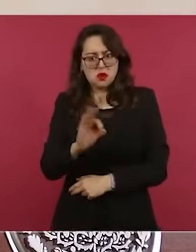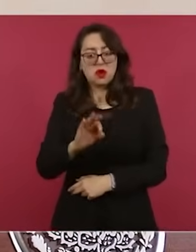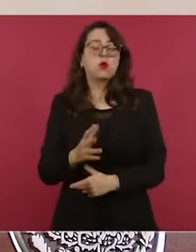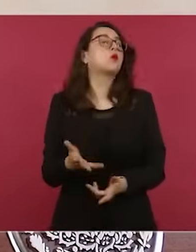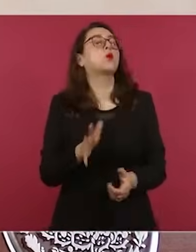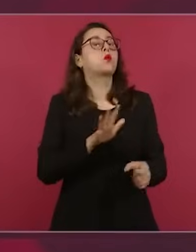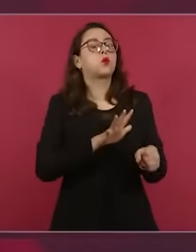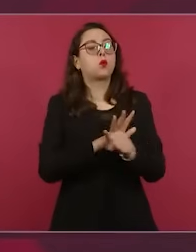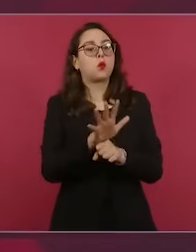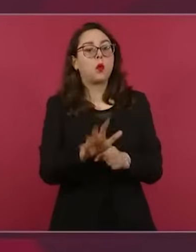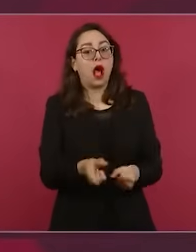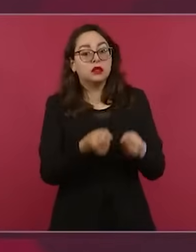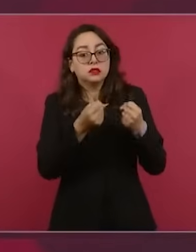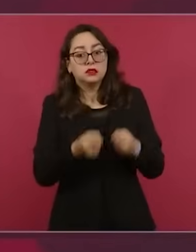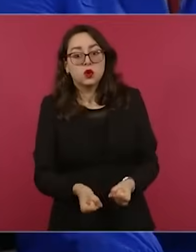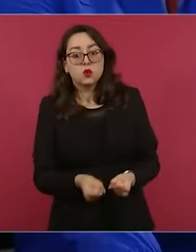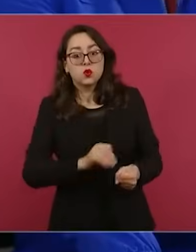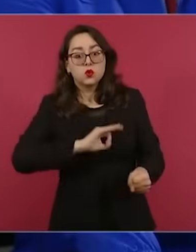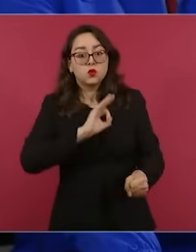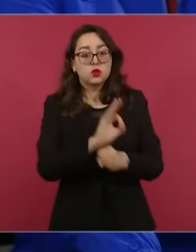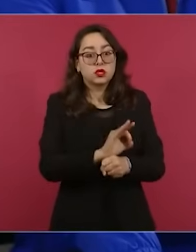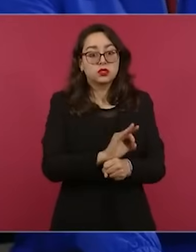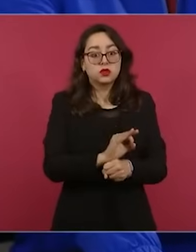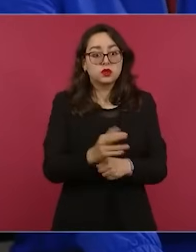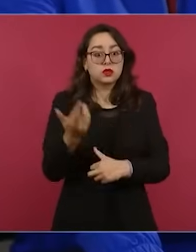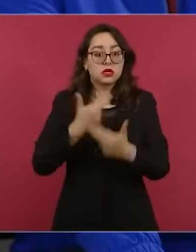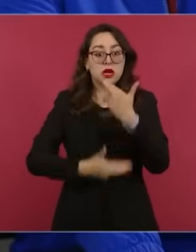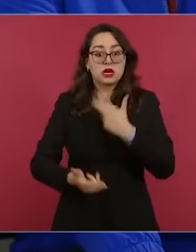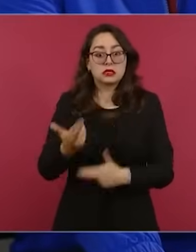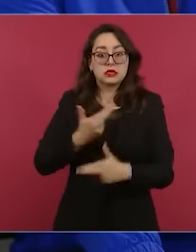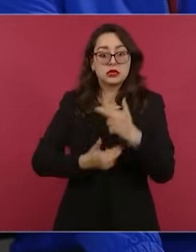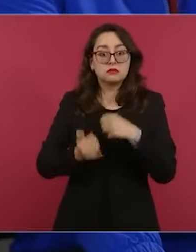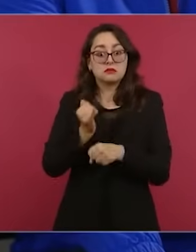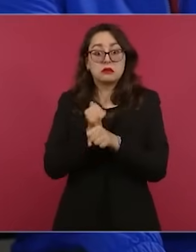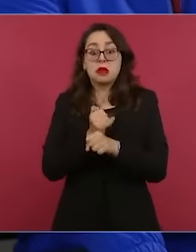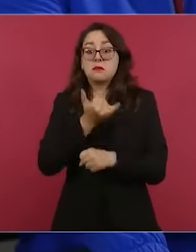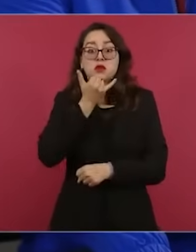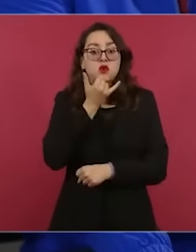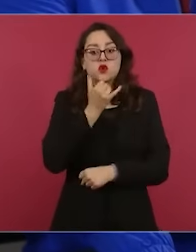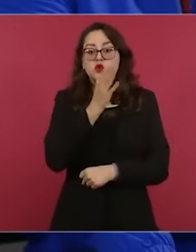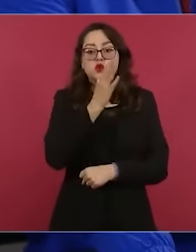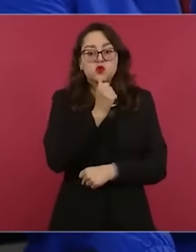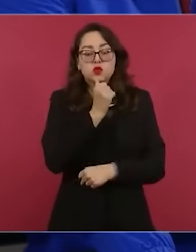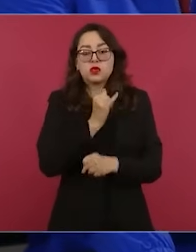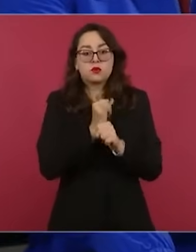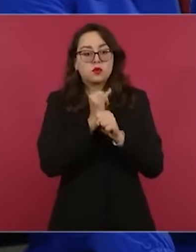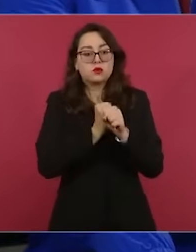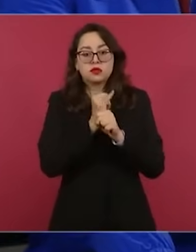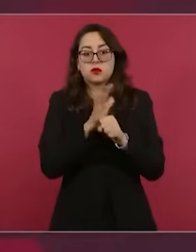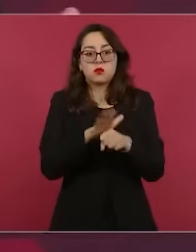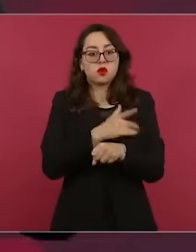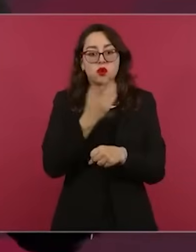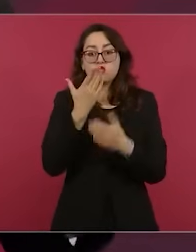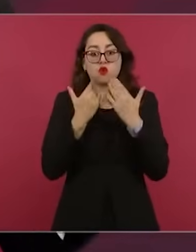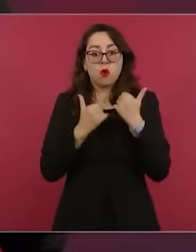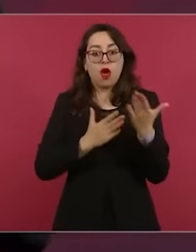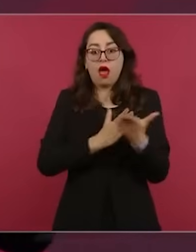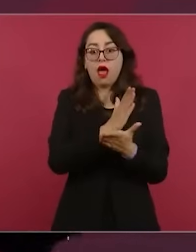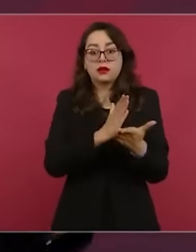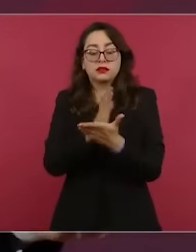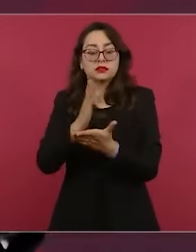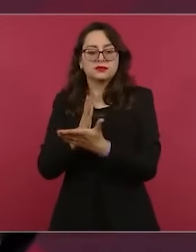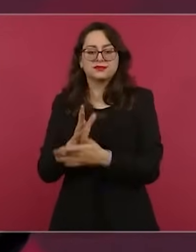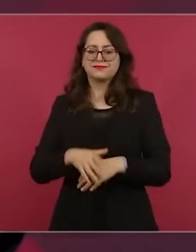quedaría? ¿Mande? ¿Qué garantías se le darían para que ellos puedan regresar? O sea, ellos dicen no podemos seguir investigando porque no hay acceso. No, pues es que si ellos no